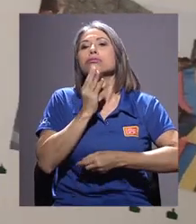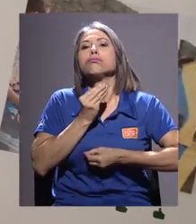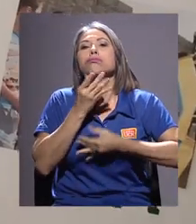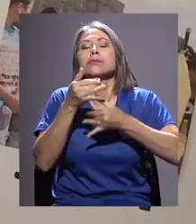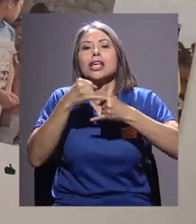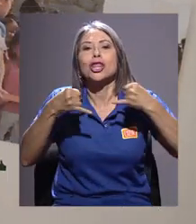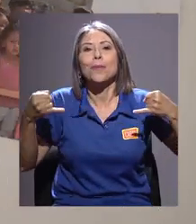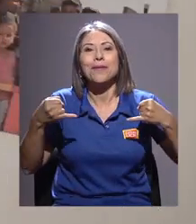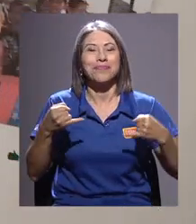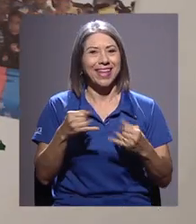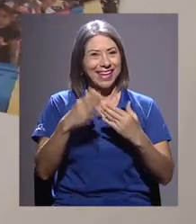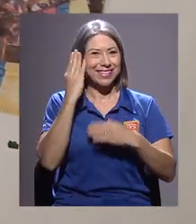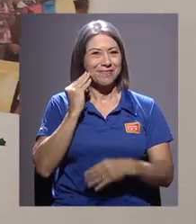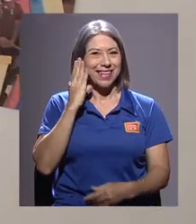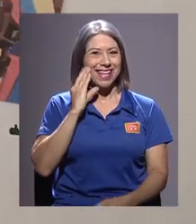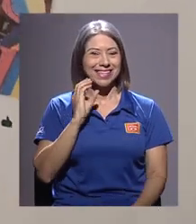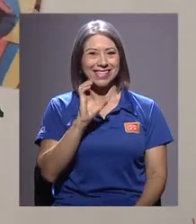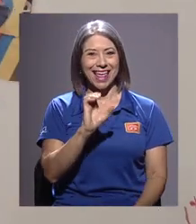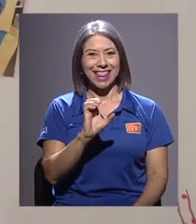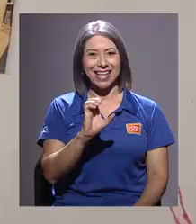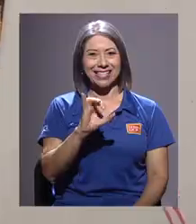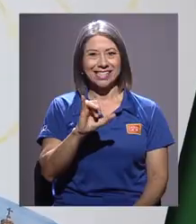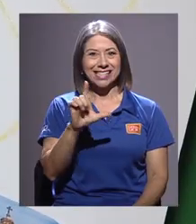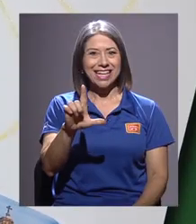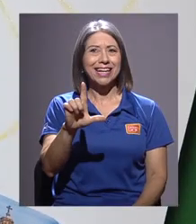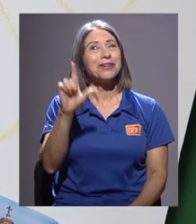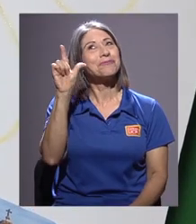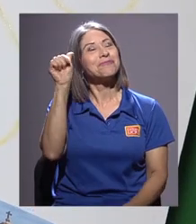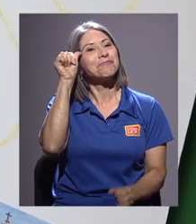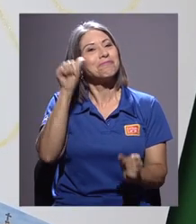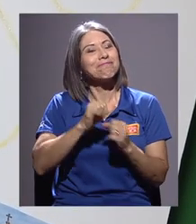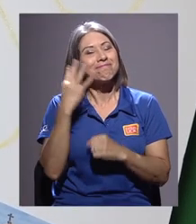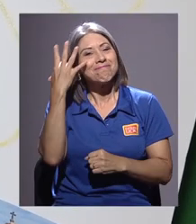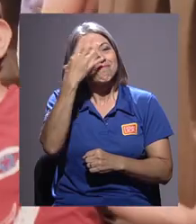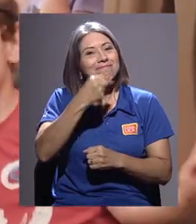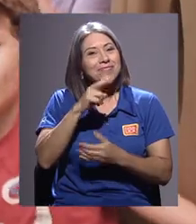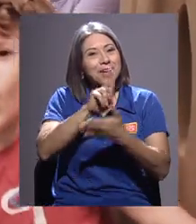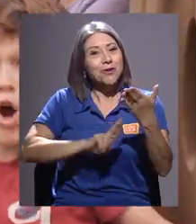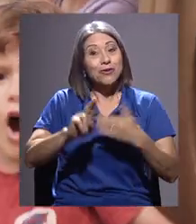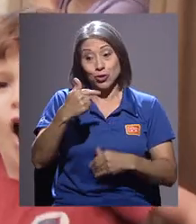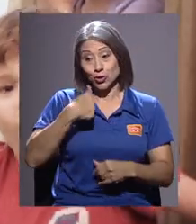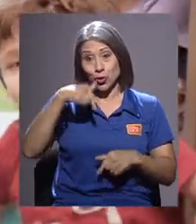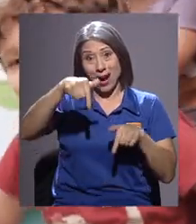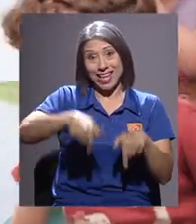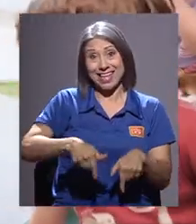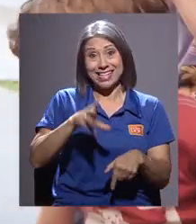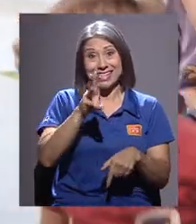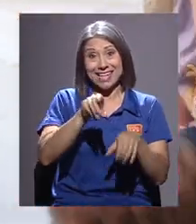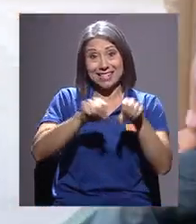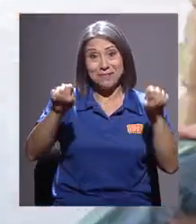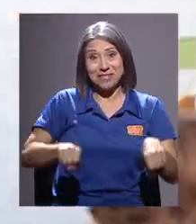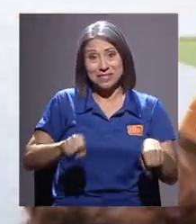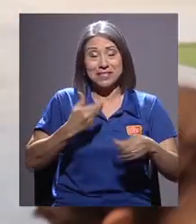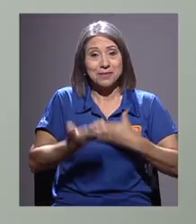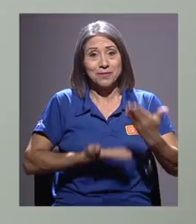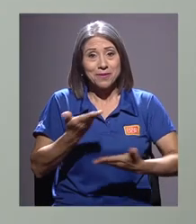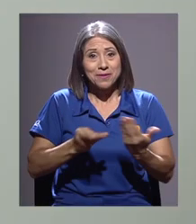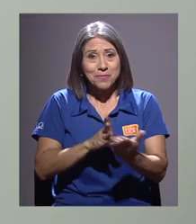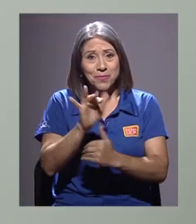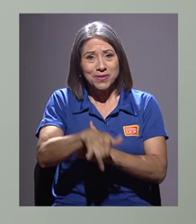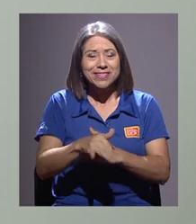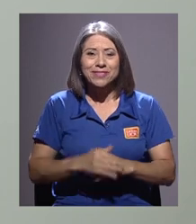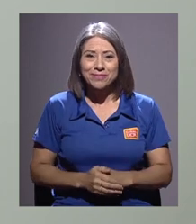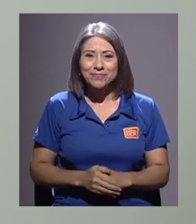experiencia del CIL es uno de los recuerdos más lindos que me queda de la U. Estuve aquí 6 semestres colaborando en el proyecto. Lo